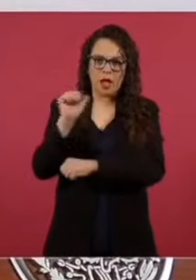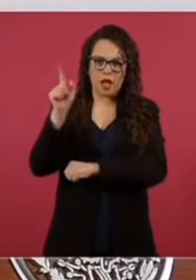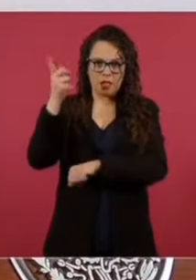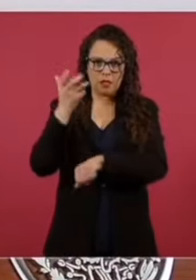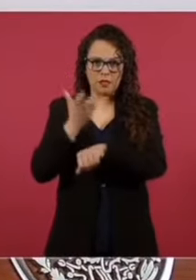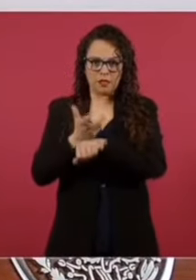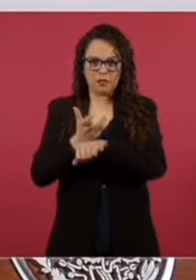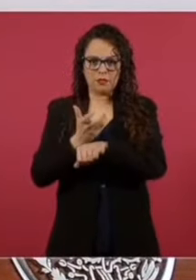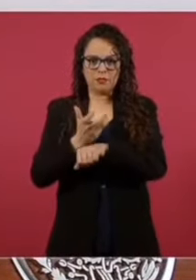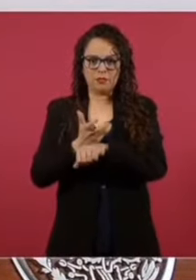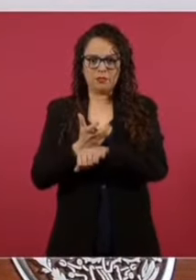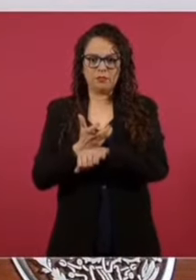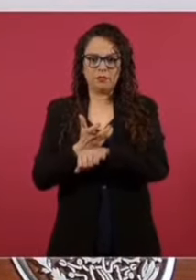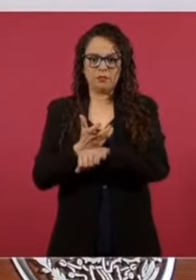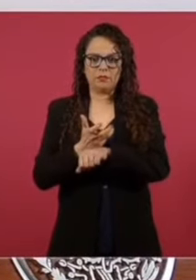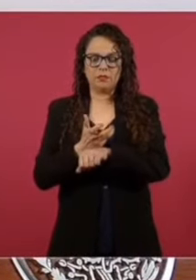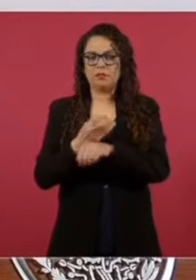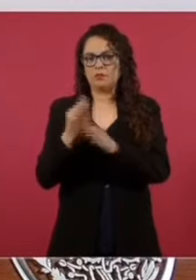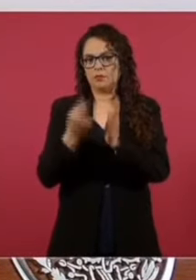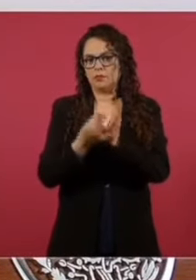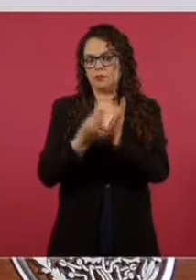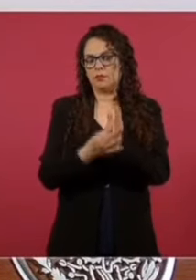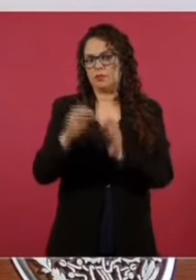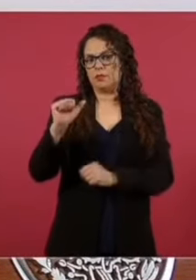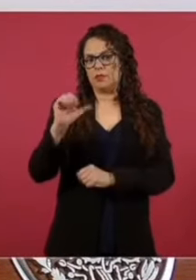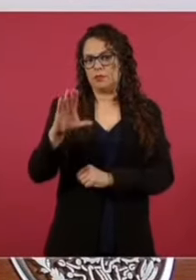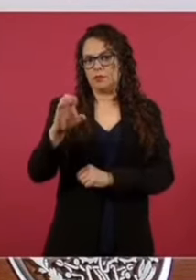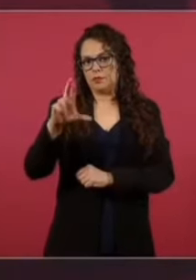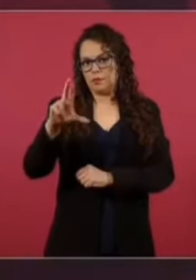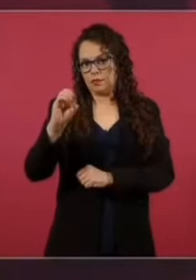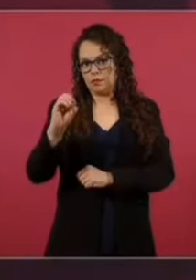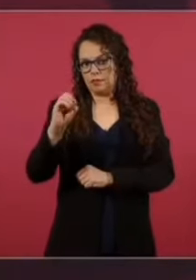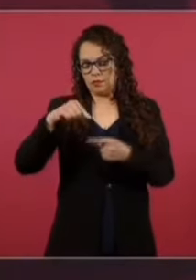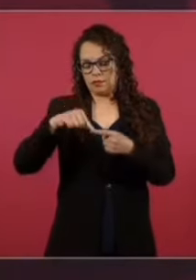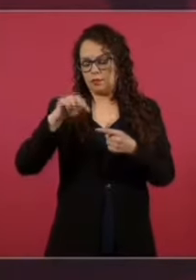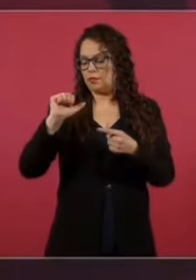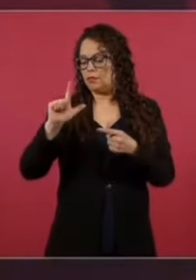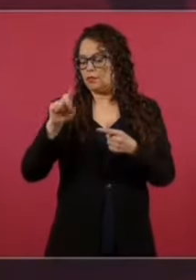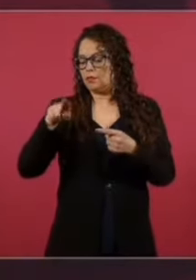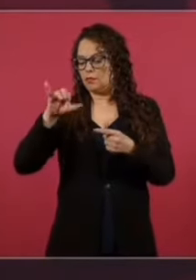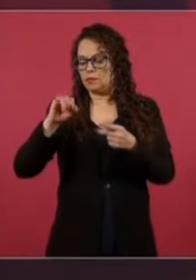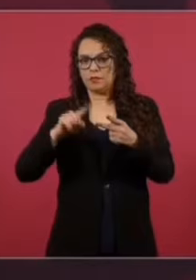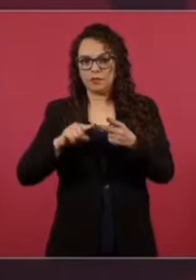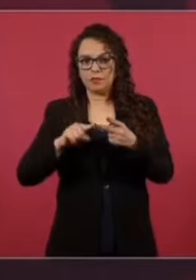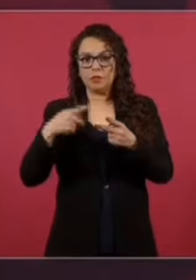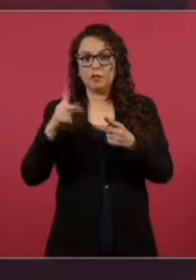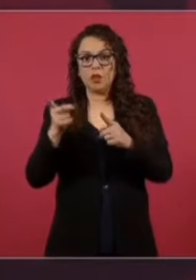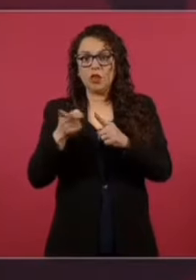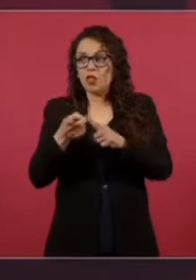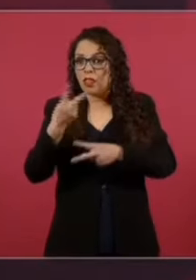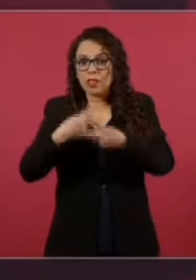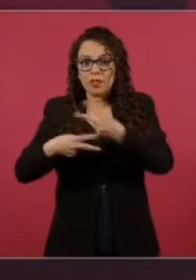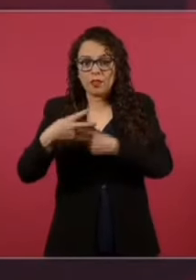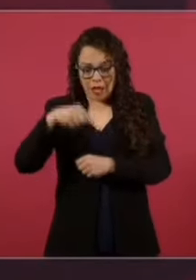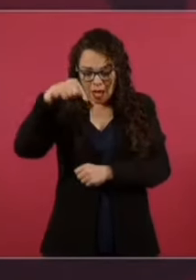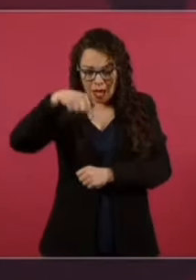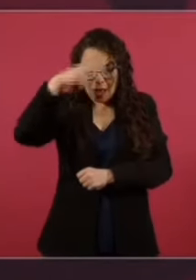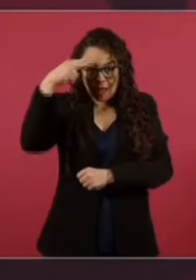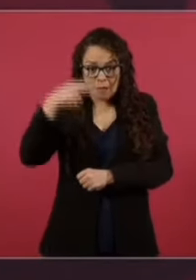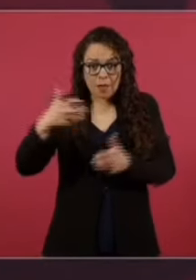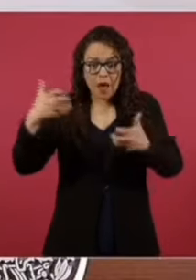que solo pueda importar Estados Unidos acero, aluminio de México, que se produzca en México,